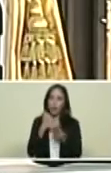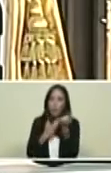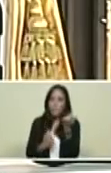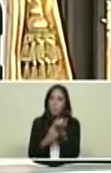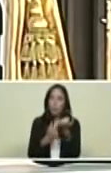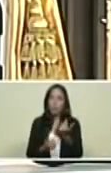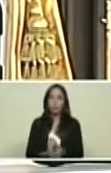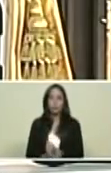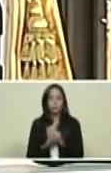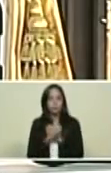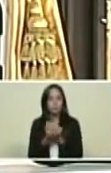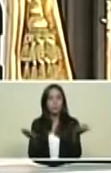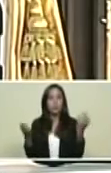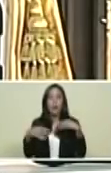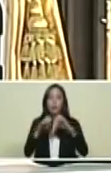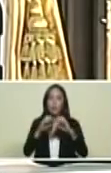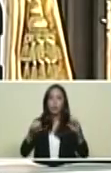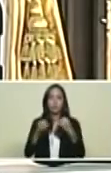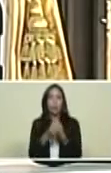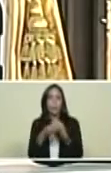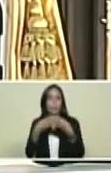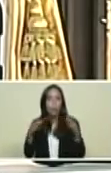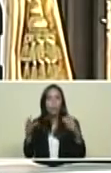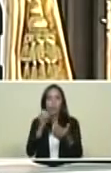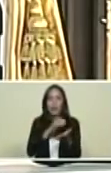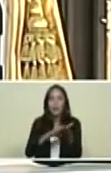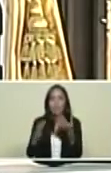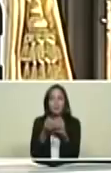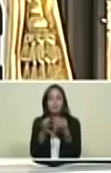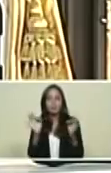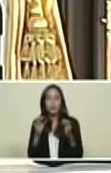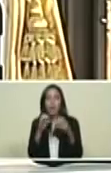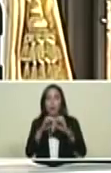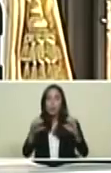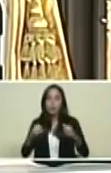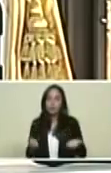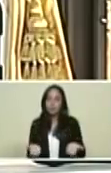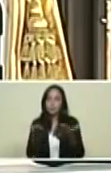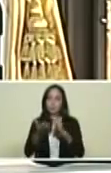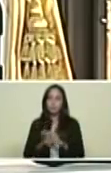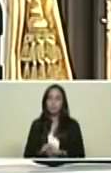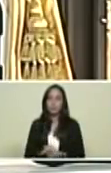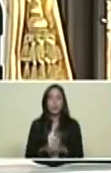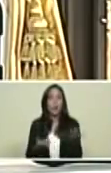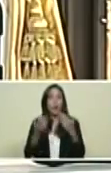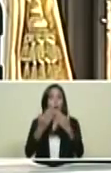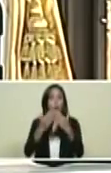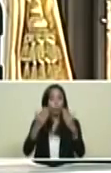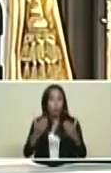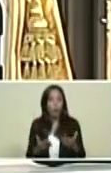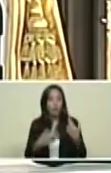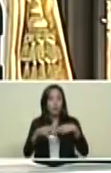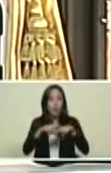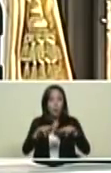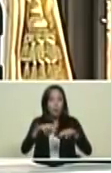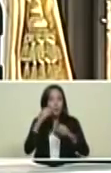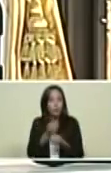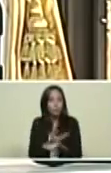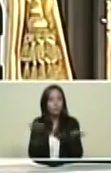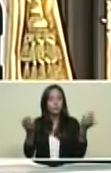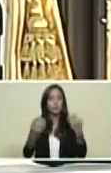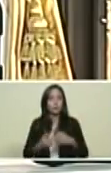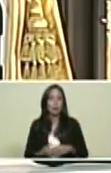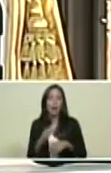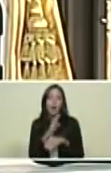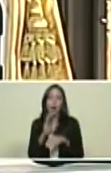para garantizar la educación pública gratuita, de calidad, para garantizarle a todos los estudiantes de Venezuela la